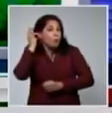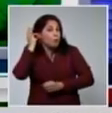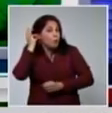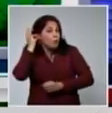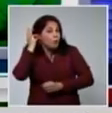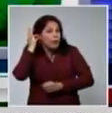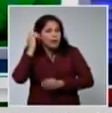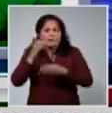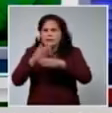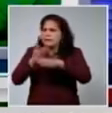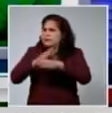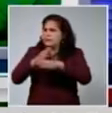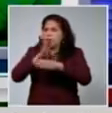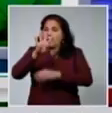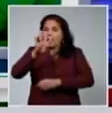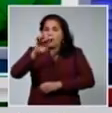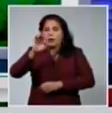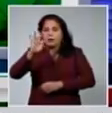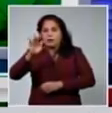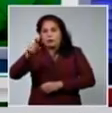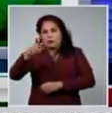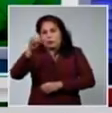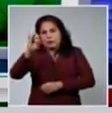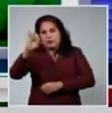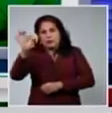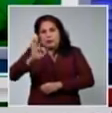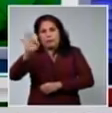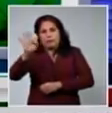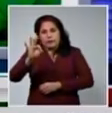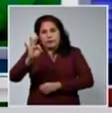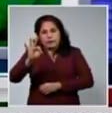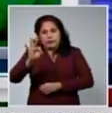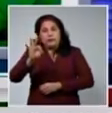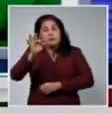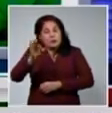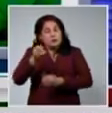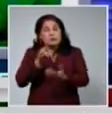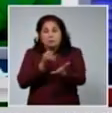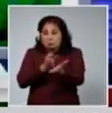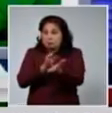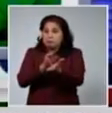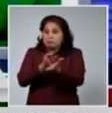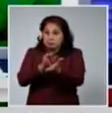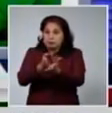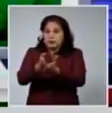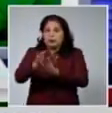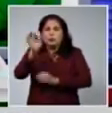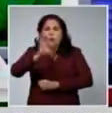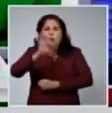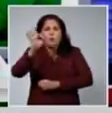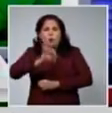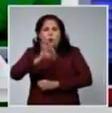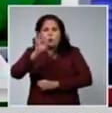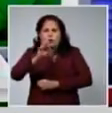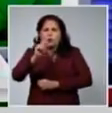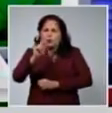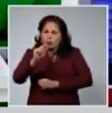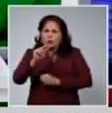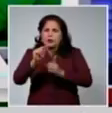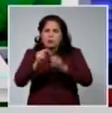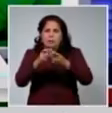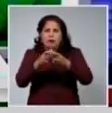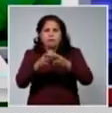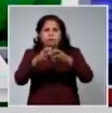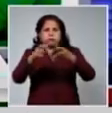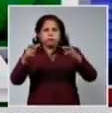el 48,7 por ciento y se mantiene un presidente discretamente superior